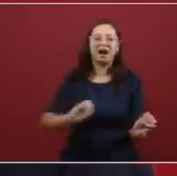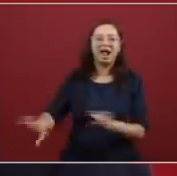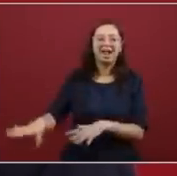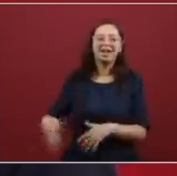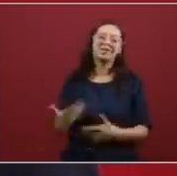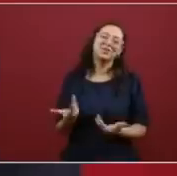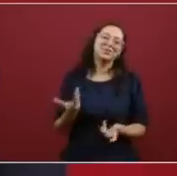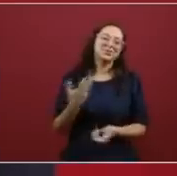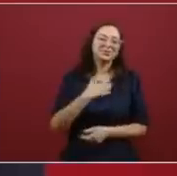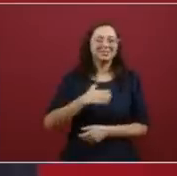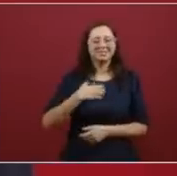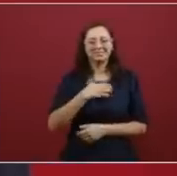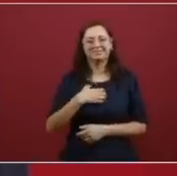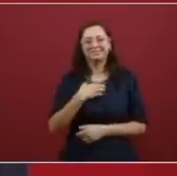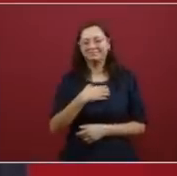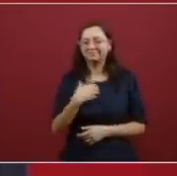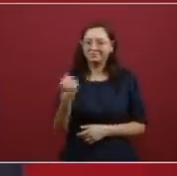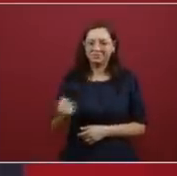internet,